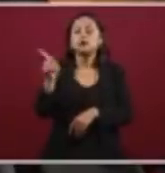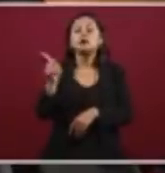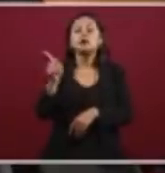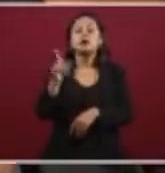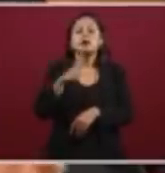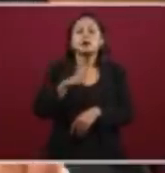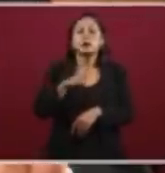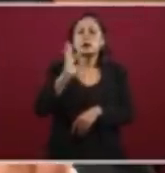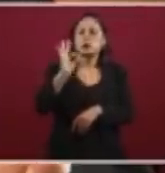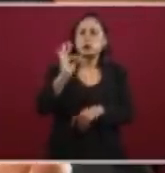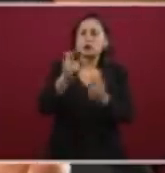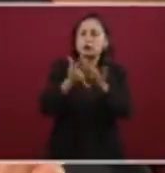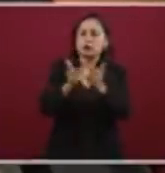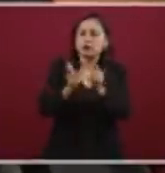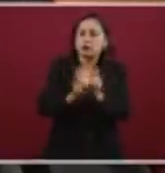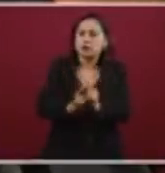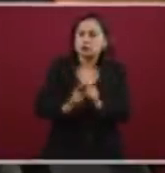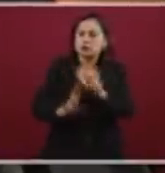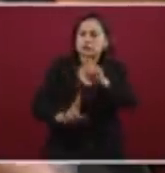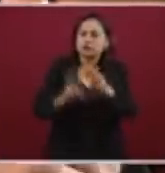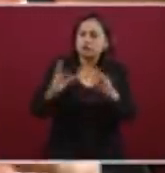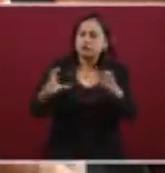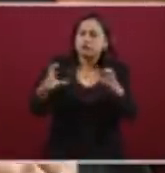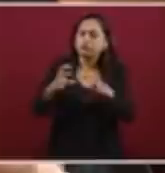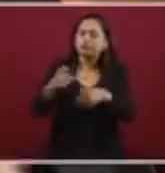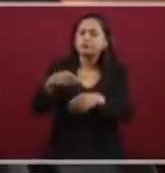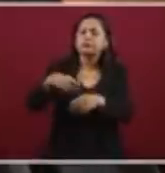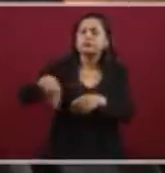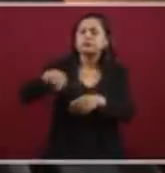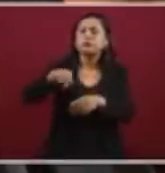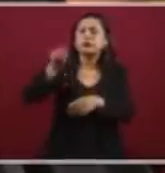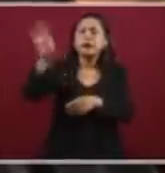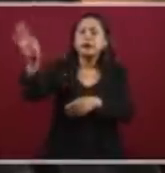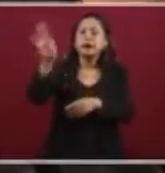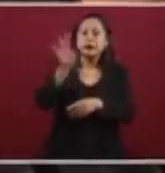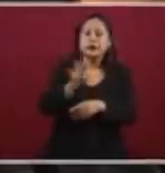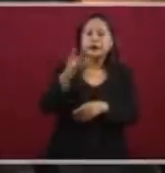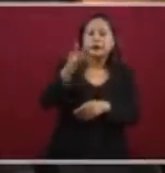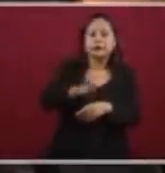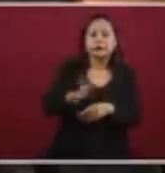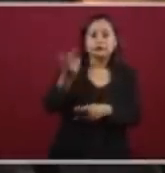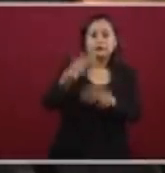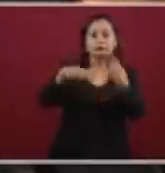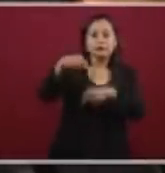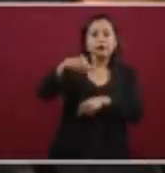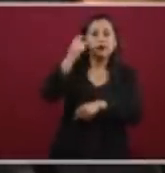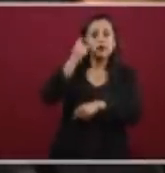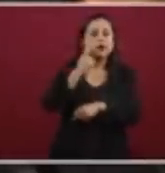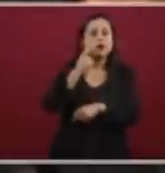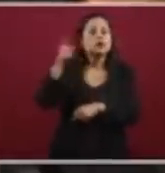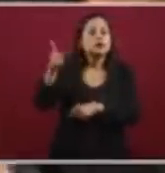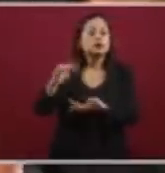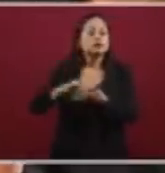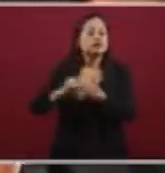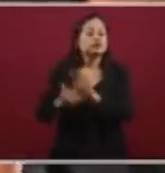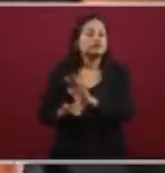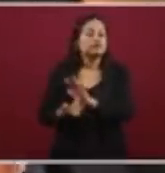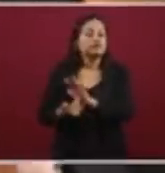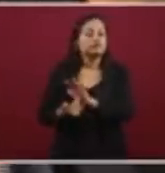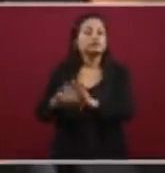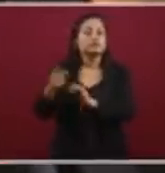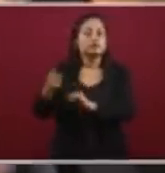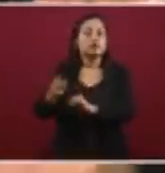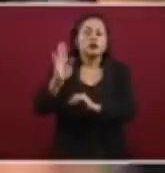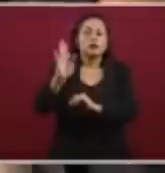10 de ellos operan en guerrero si no hay una solución expedita a este caso habría posibilidad de que nuevos sucios cabañas